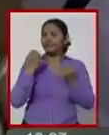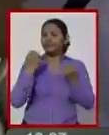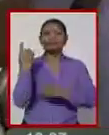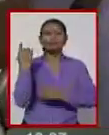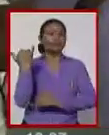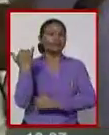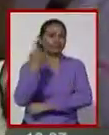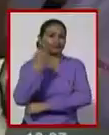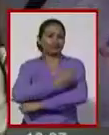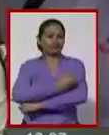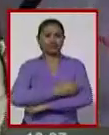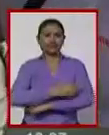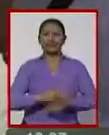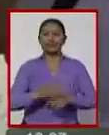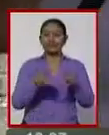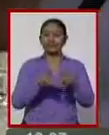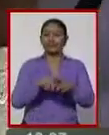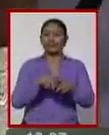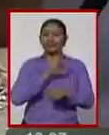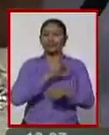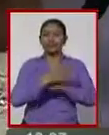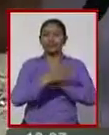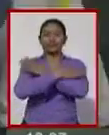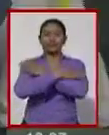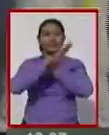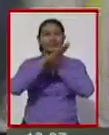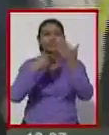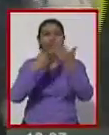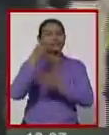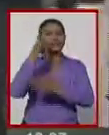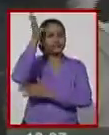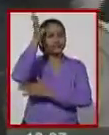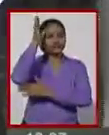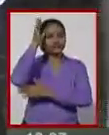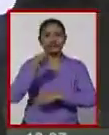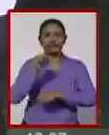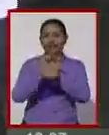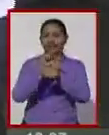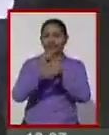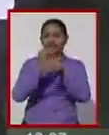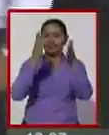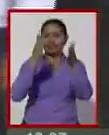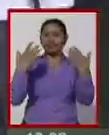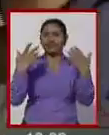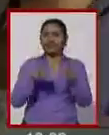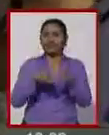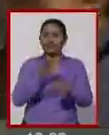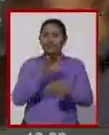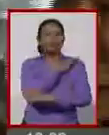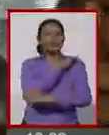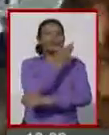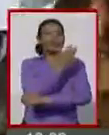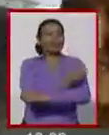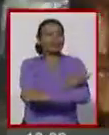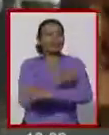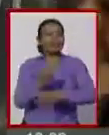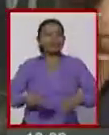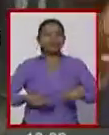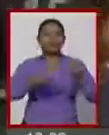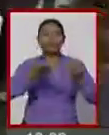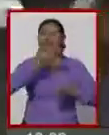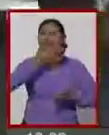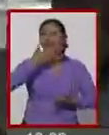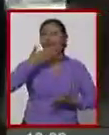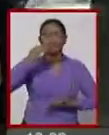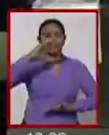hoy en este día también aprovecho a felicitar a todos los padres, ¿no? Padres trabajadores que también se esfuerzan por darle todo lo mejor a su hijo,